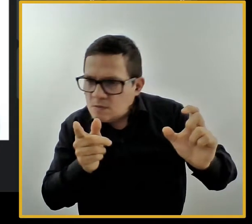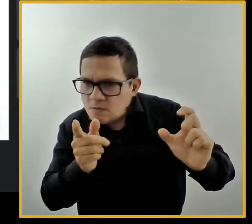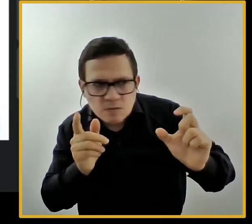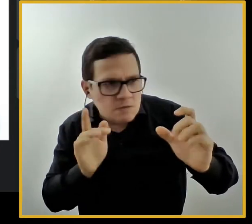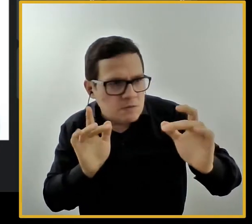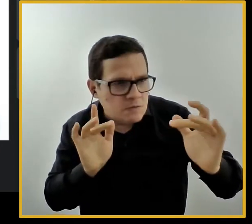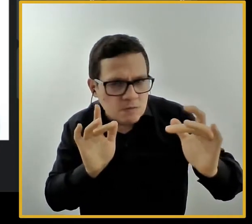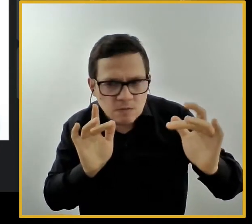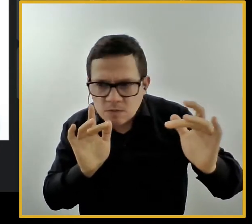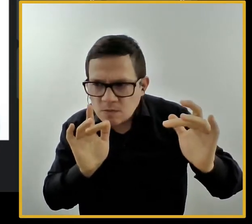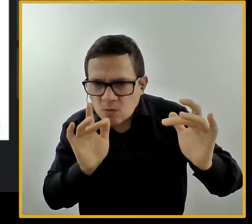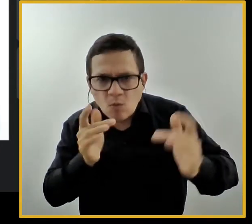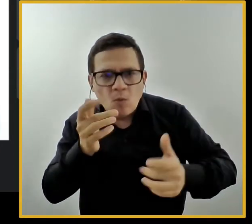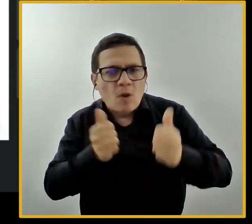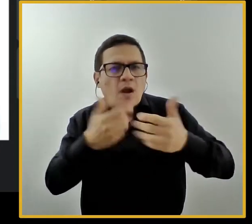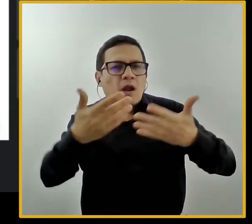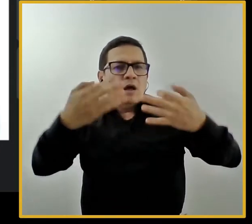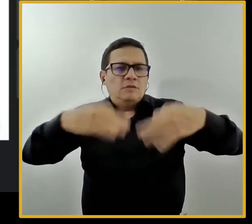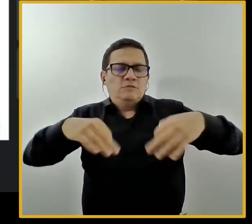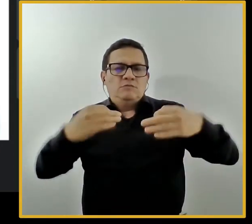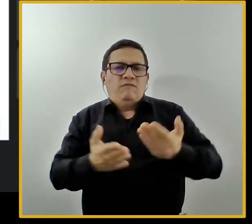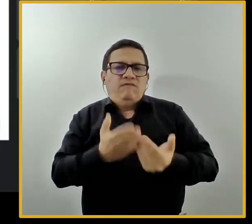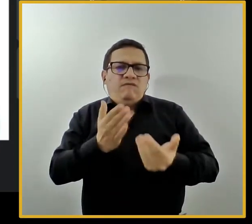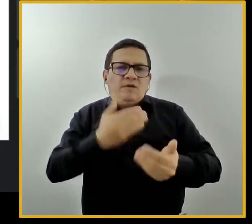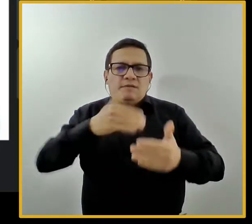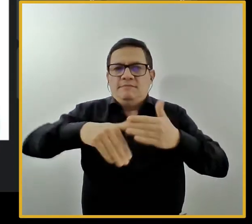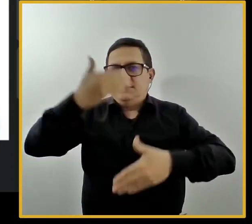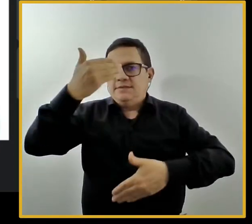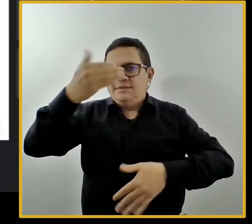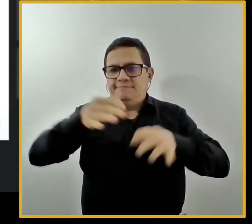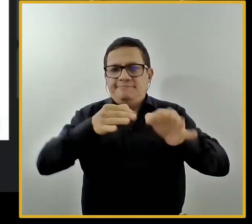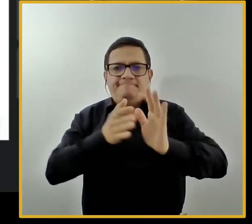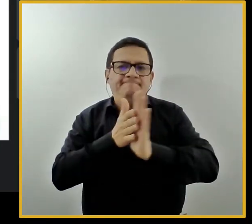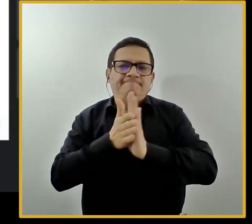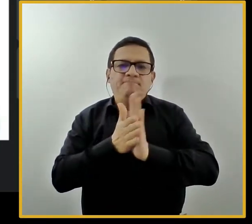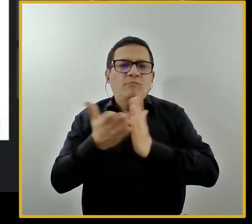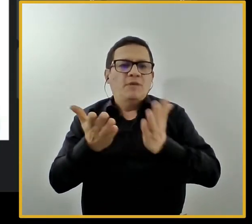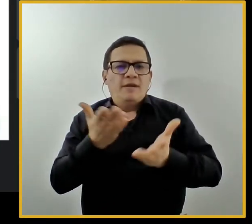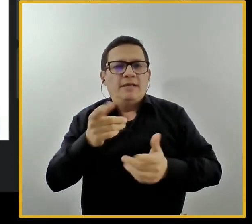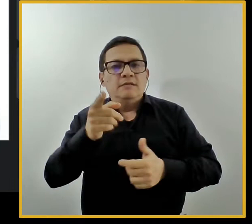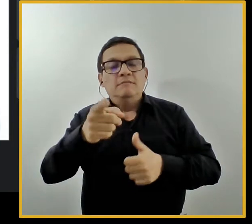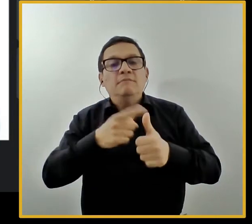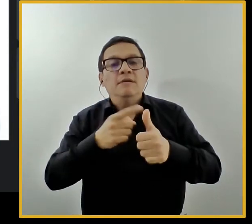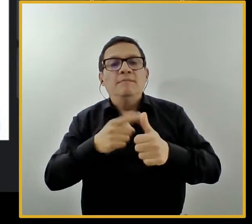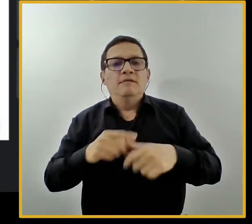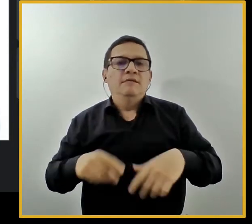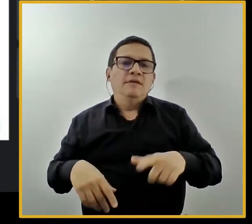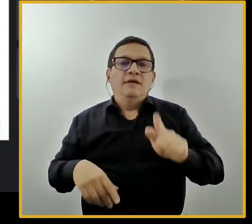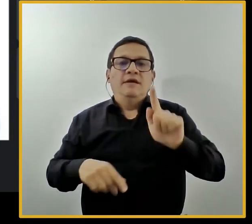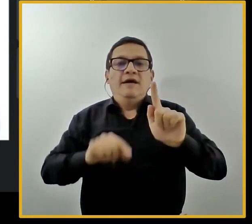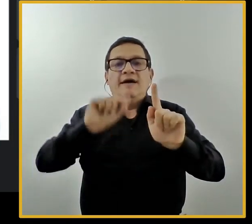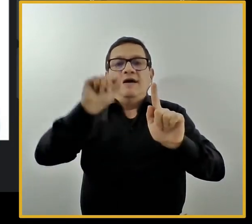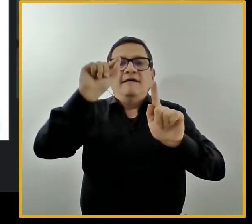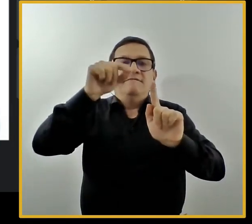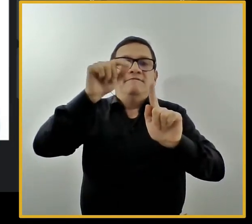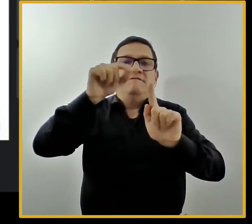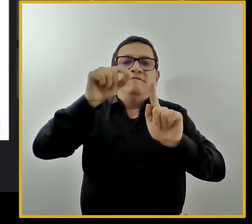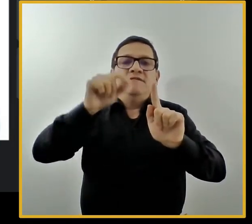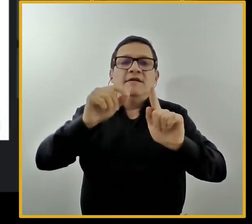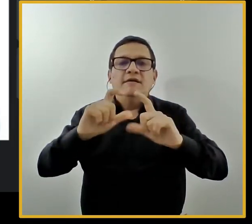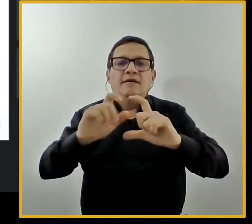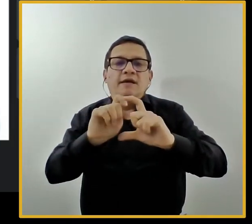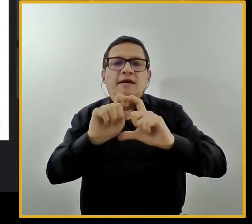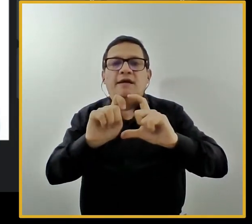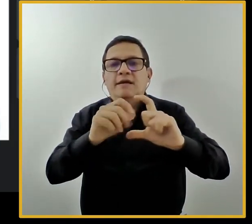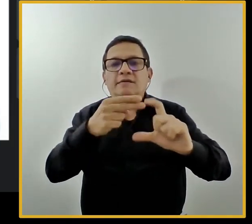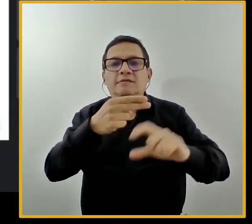sencillo y pues de hecho vamos a iniciar de esa manera, ¿no? Entonces tenemos f' de x igual a 3y sobre